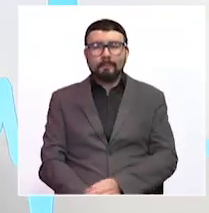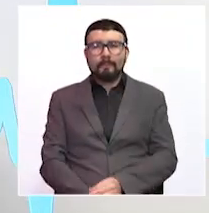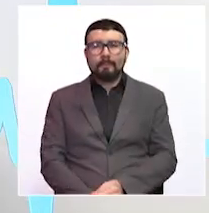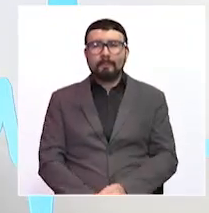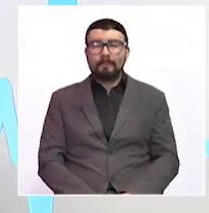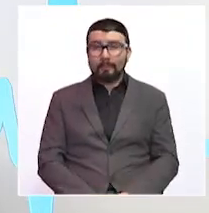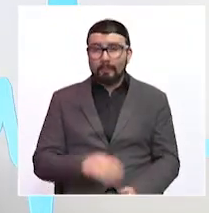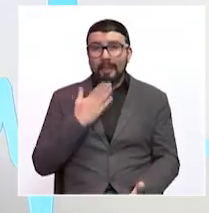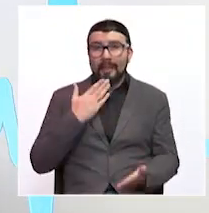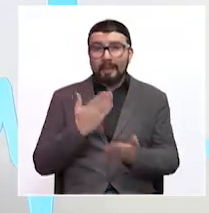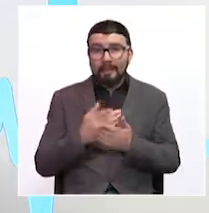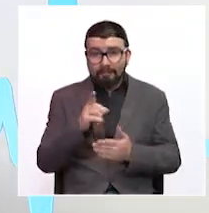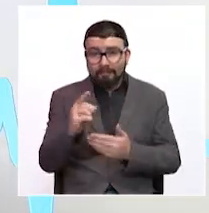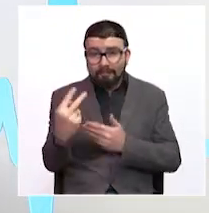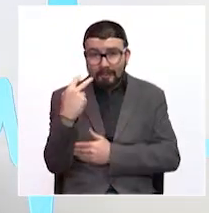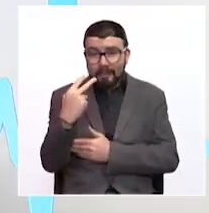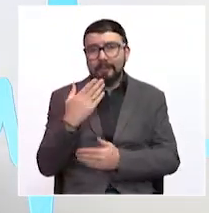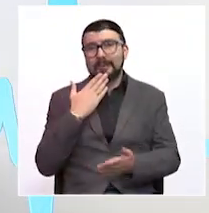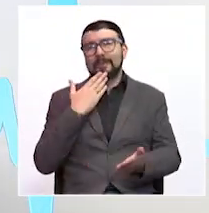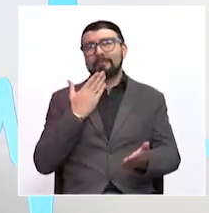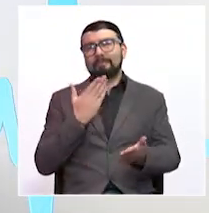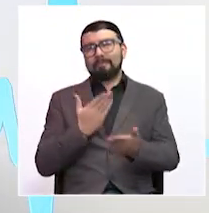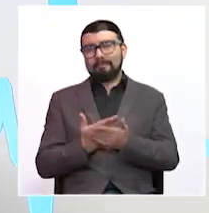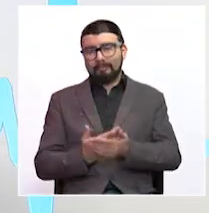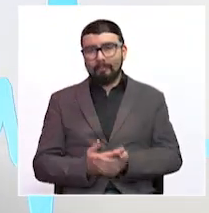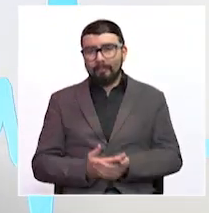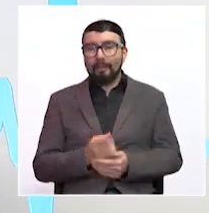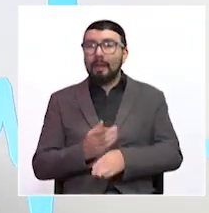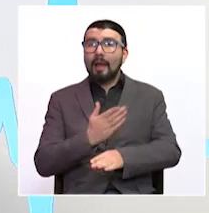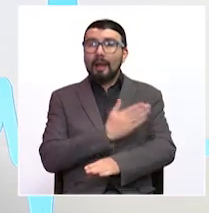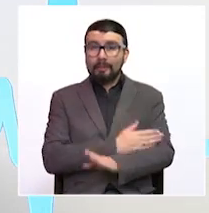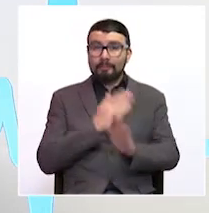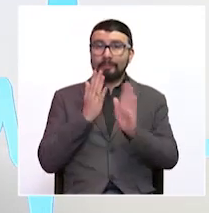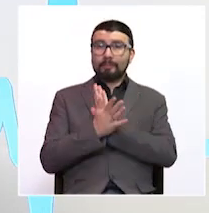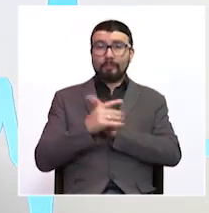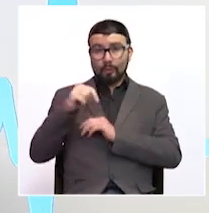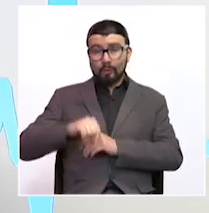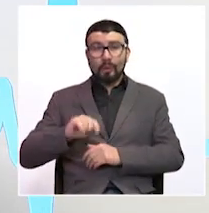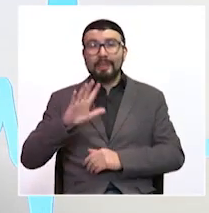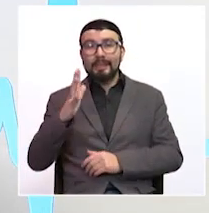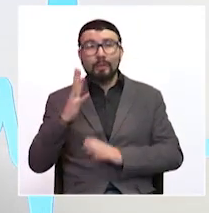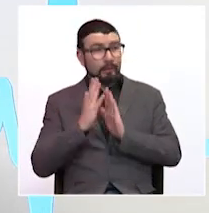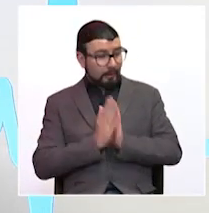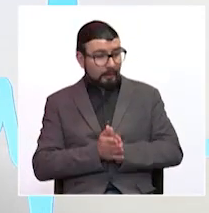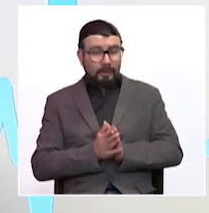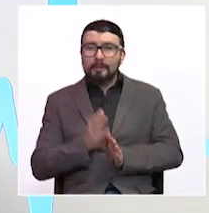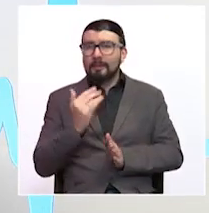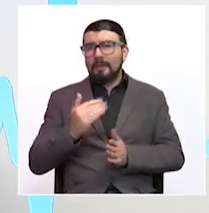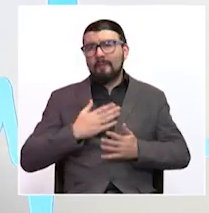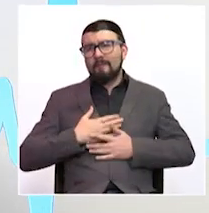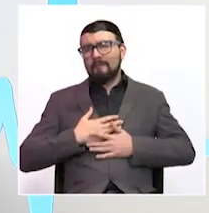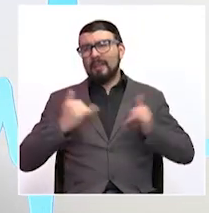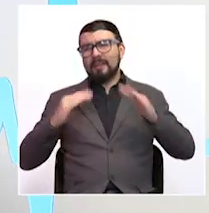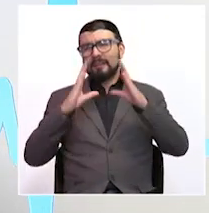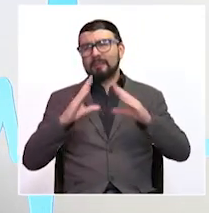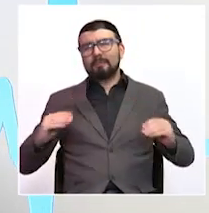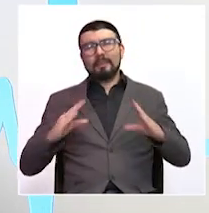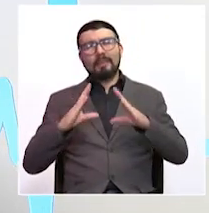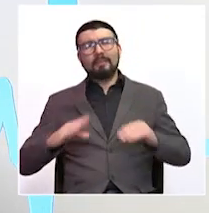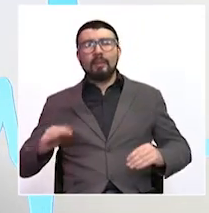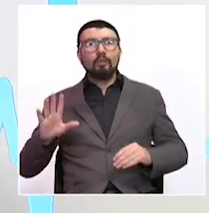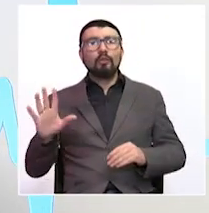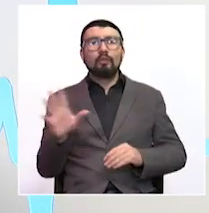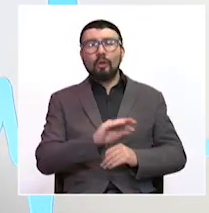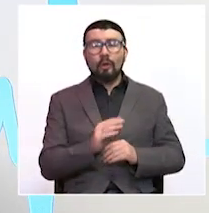a todos ustedes y de antemano desearles hoy 5 de diciembre una feliz navidad a todos que volvamos a